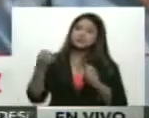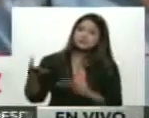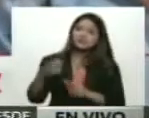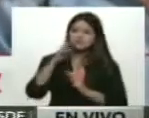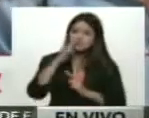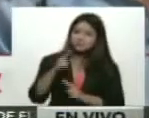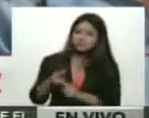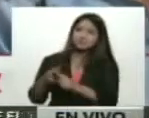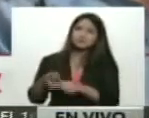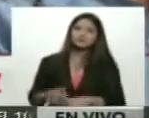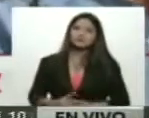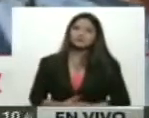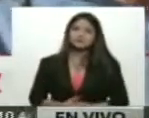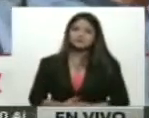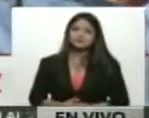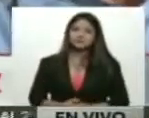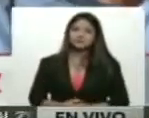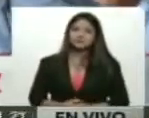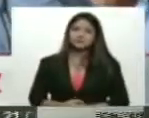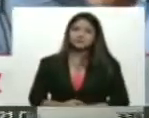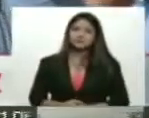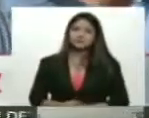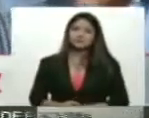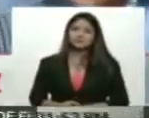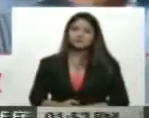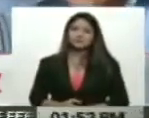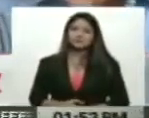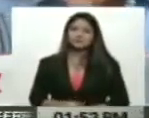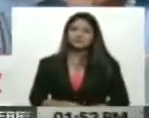merecida adelante